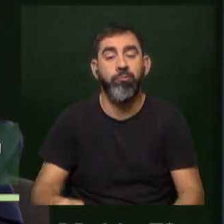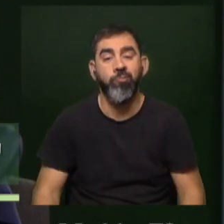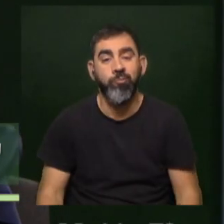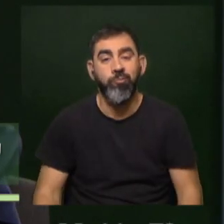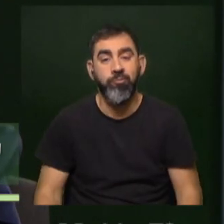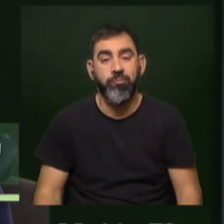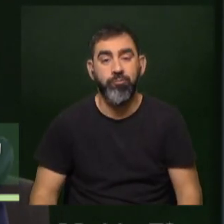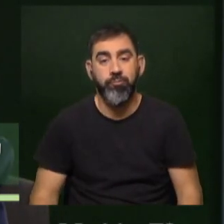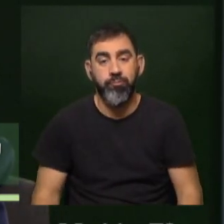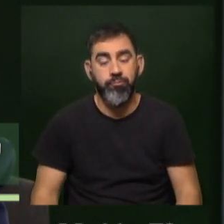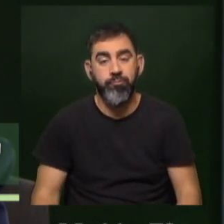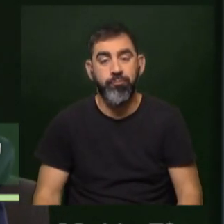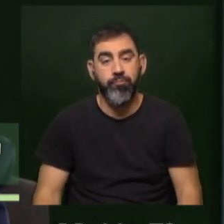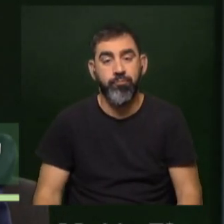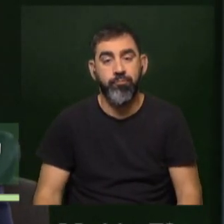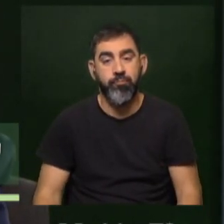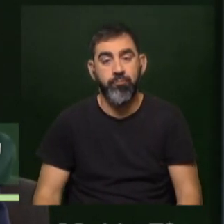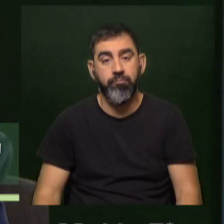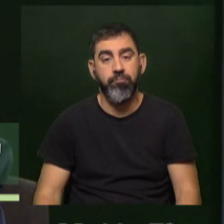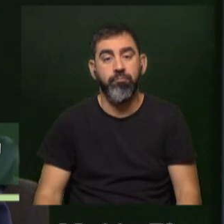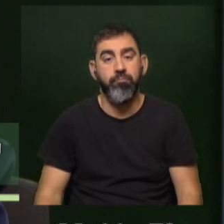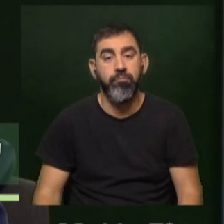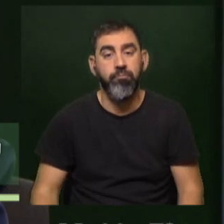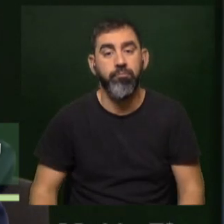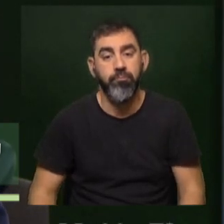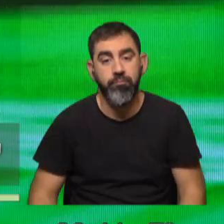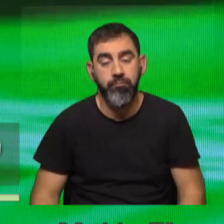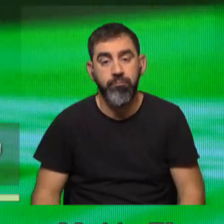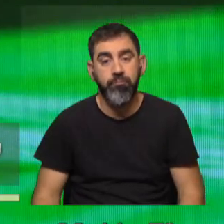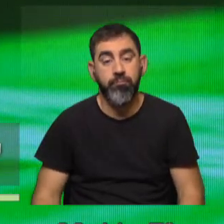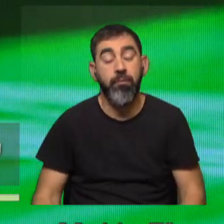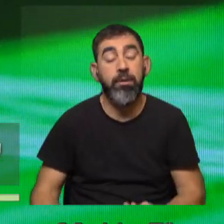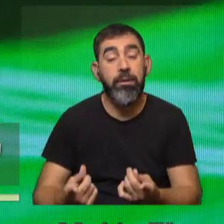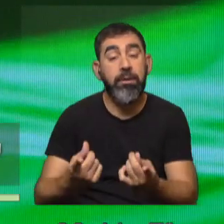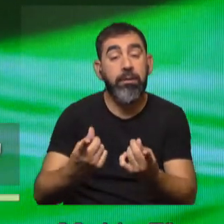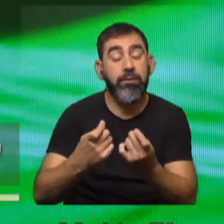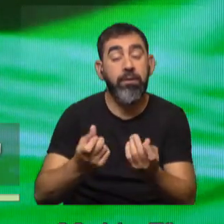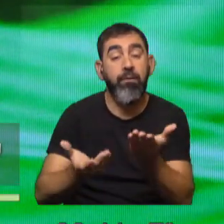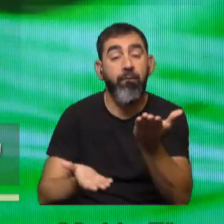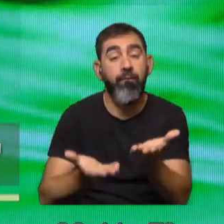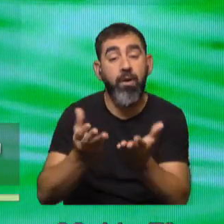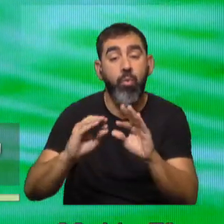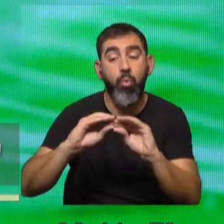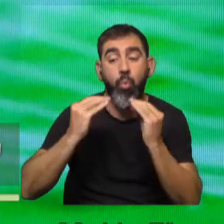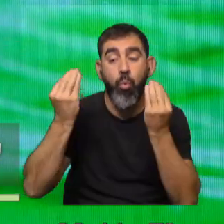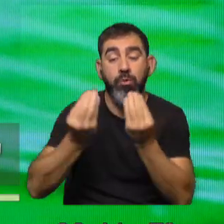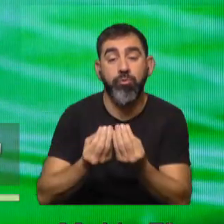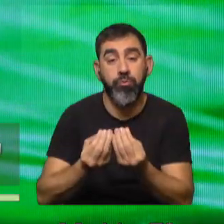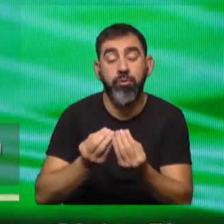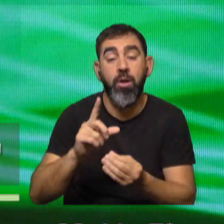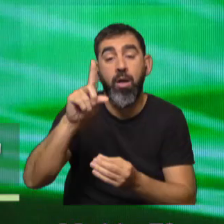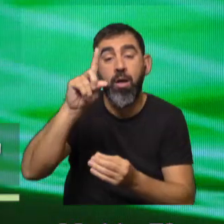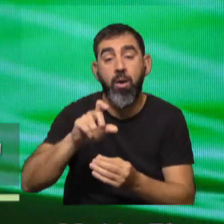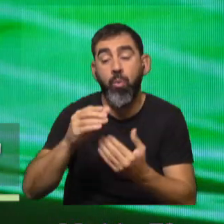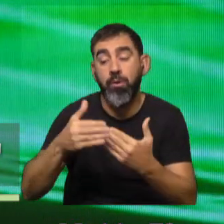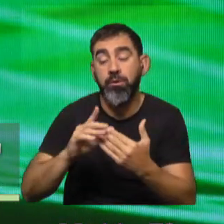aguantar un poco y que la gente tome un poco de conciencia Bueno necesitamos una evaluación integral de las fuentes accesibles